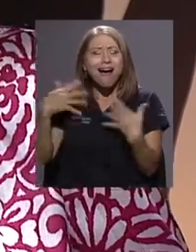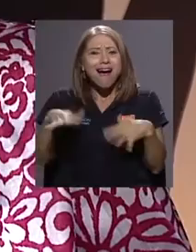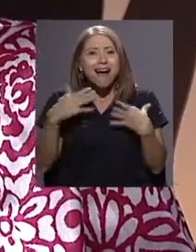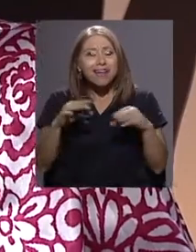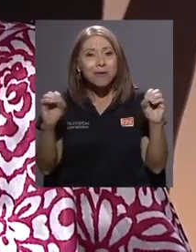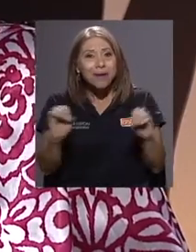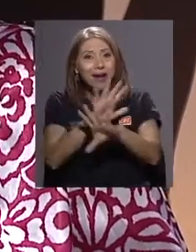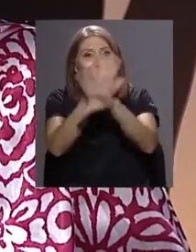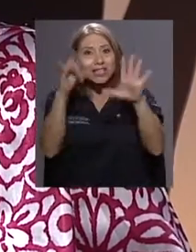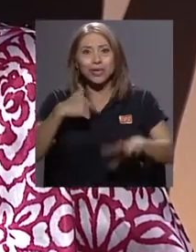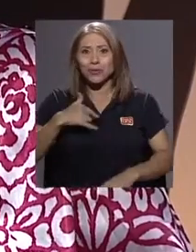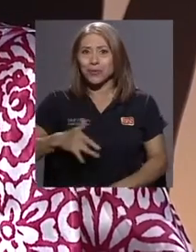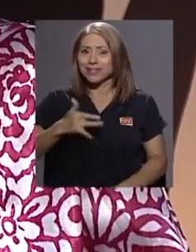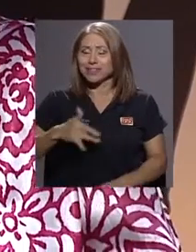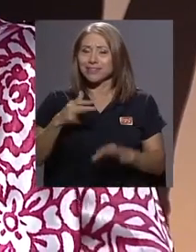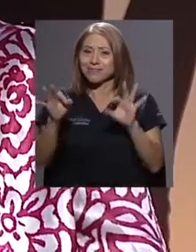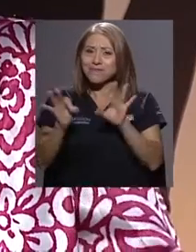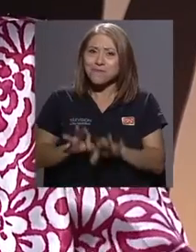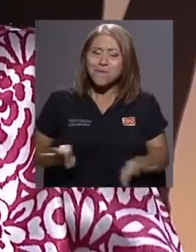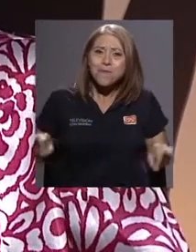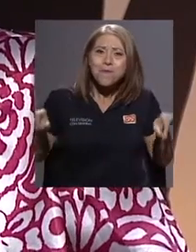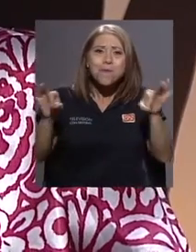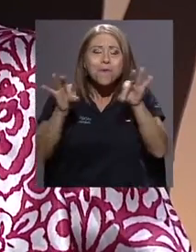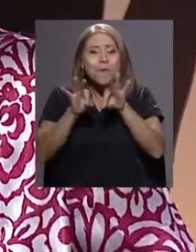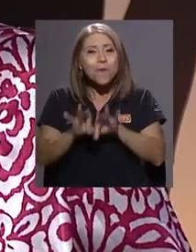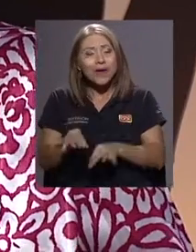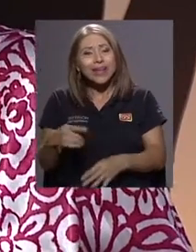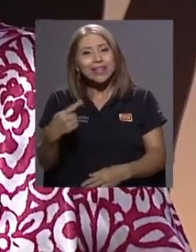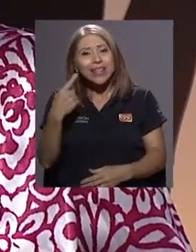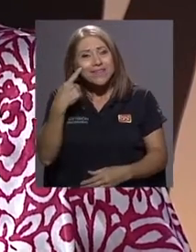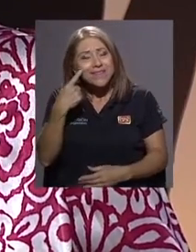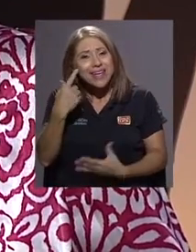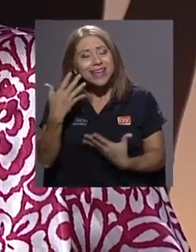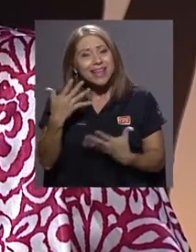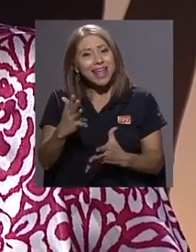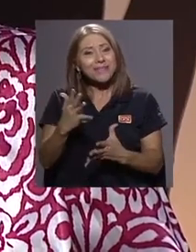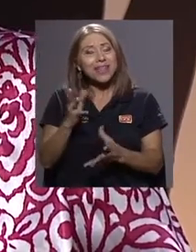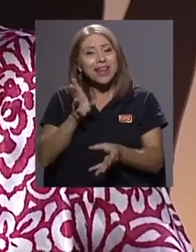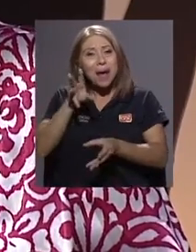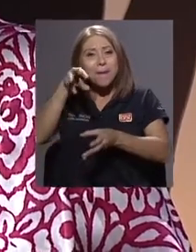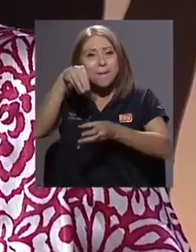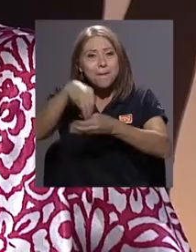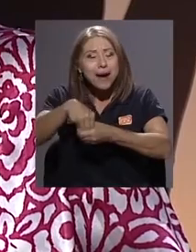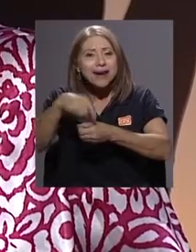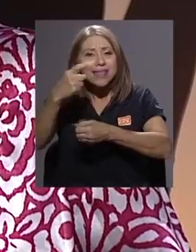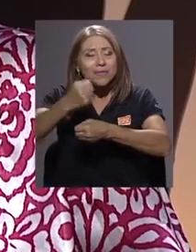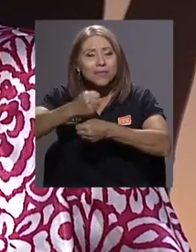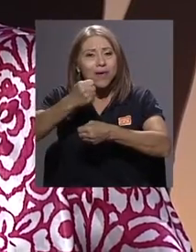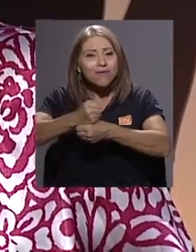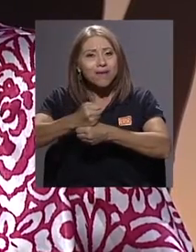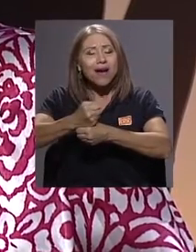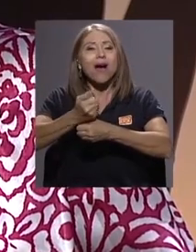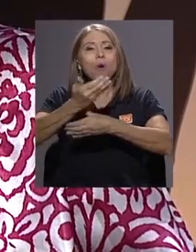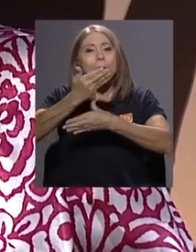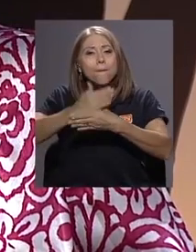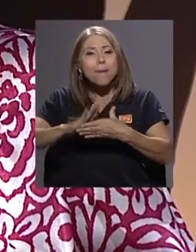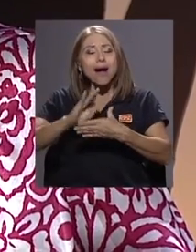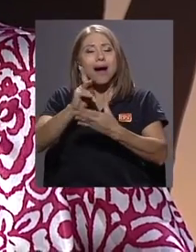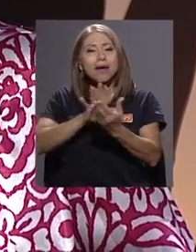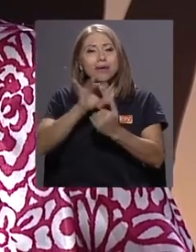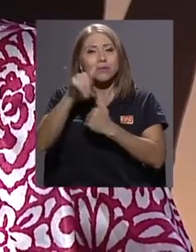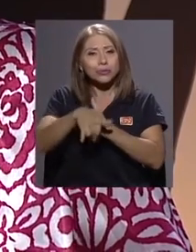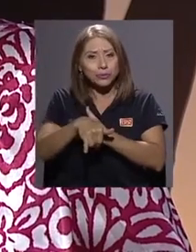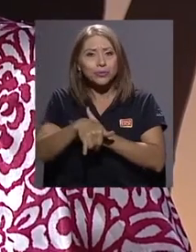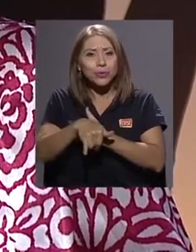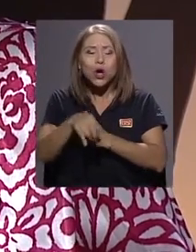yo me sentía importantísima de ver que era parte de un trabajo parte de un proyecto donde estaba